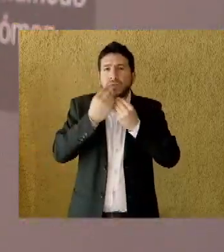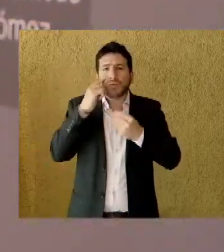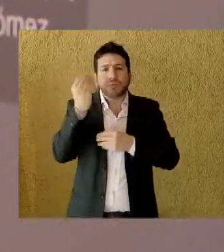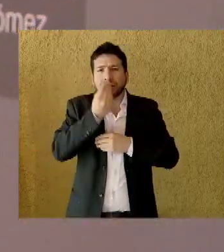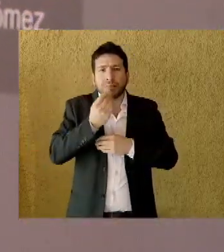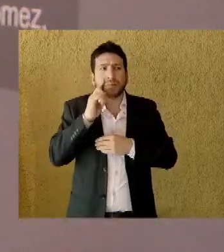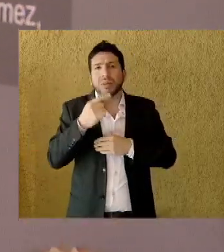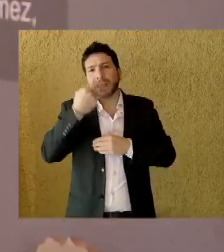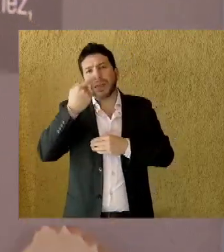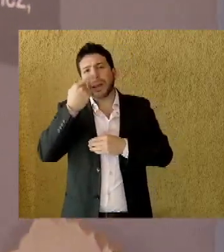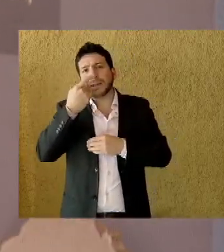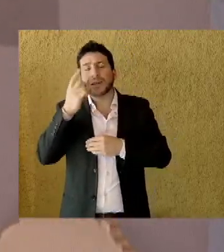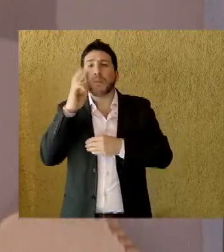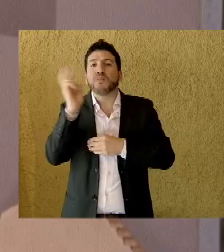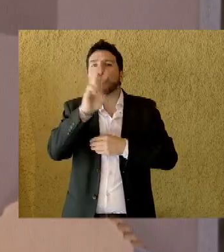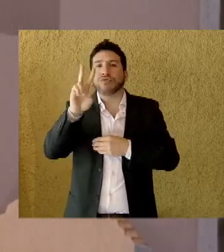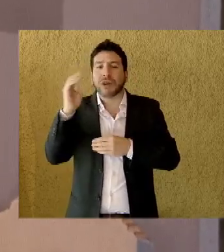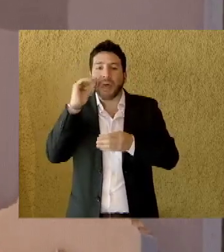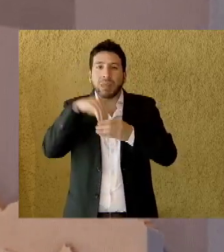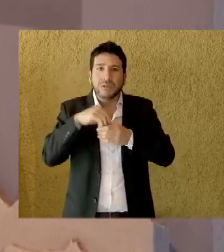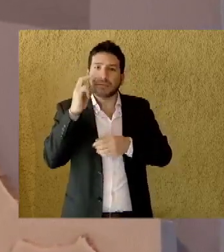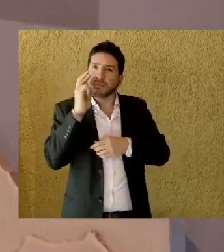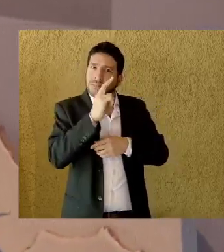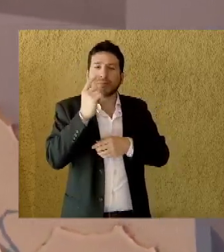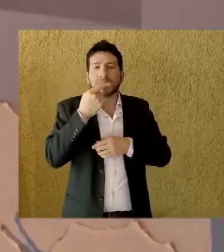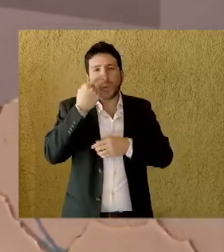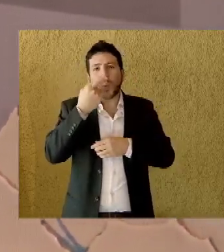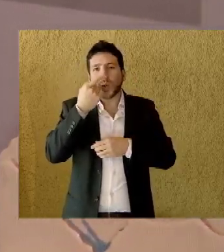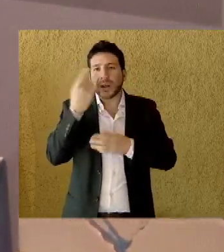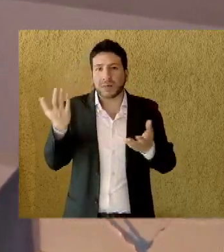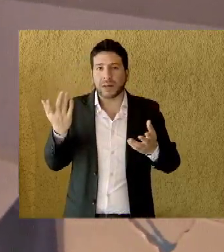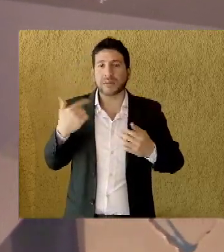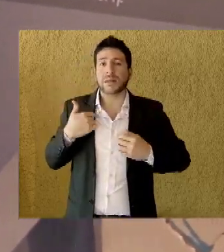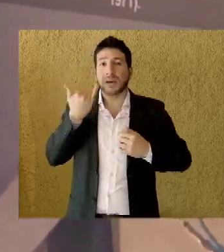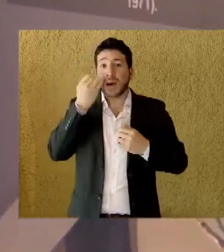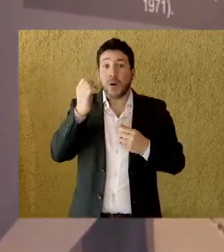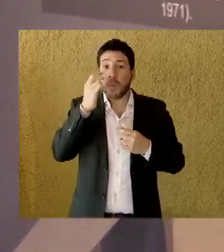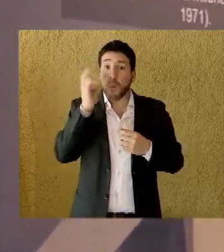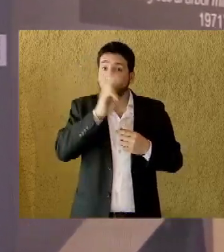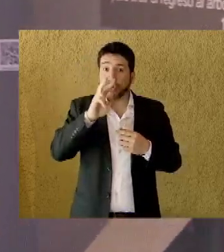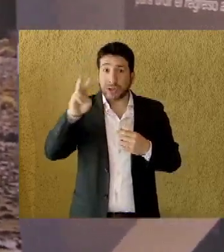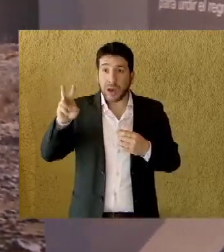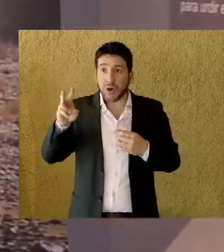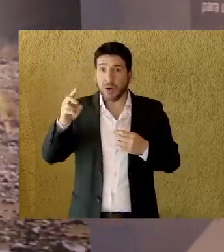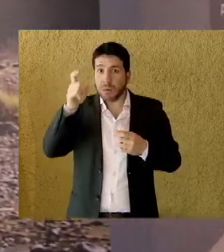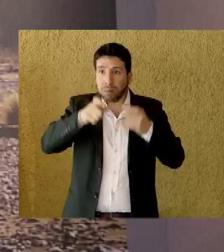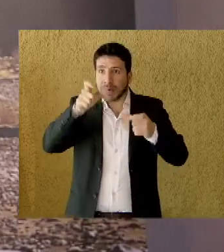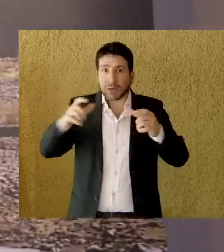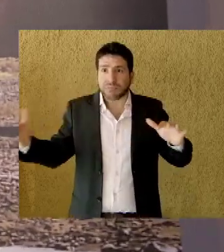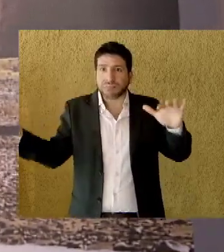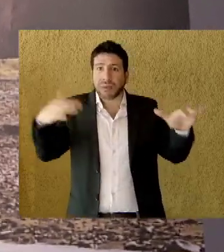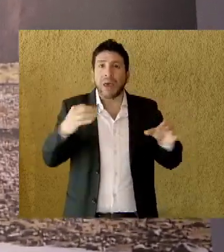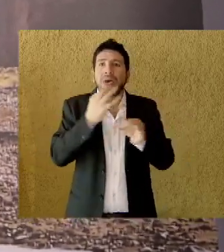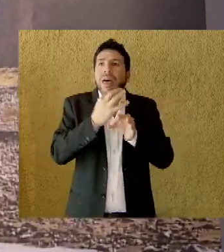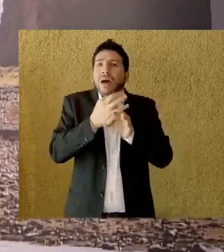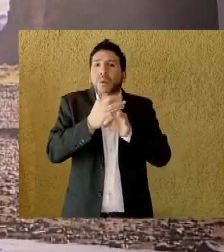sector dentro del Museo del Área Fundacional, un museo que, como marcábamos recién, Anita, muchos visitan, por ejemplo, en su época de escuela, ¿no?